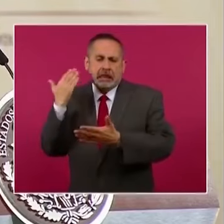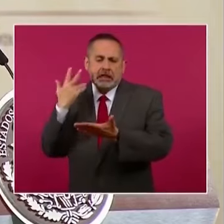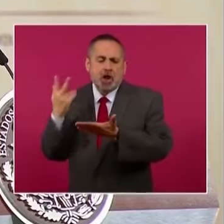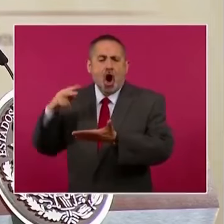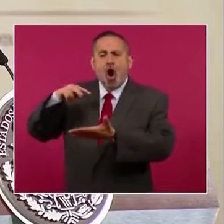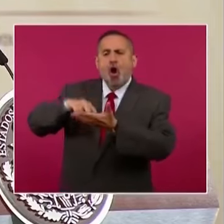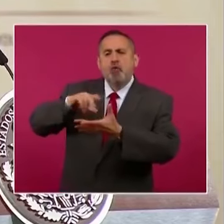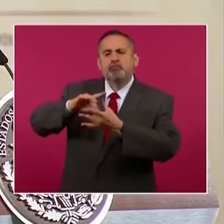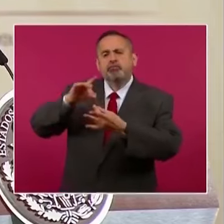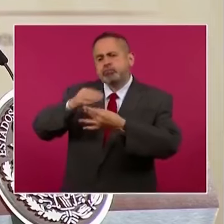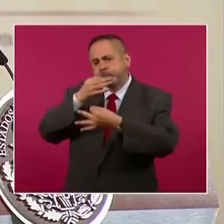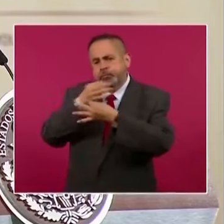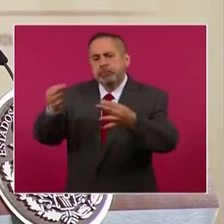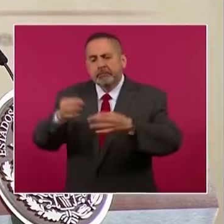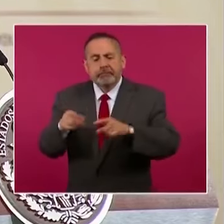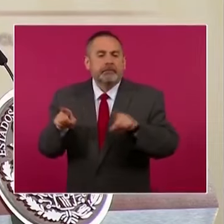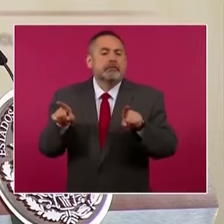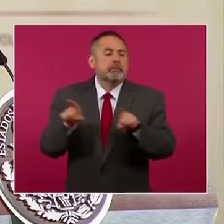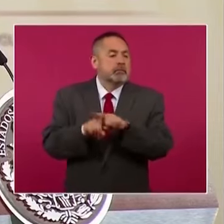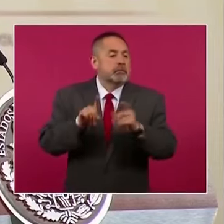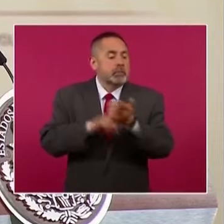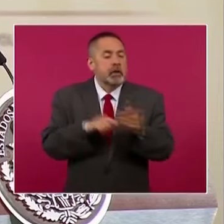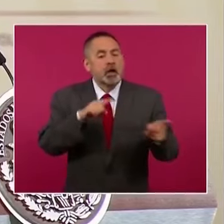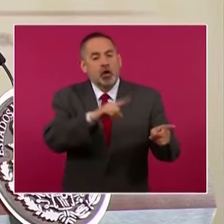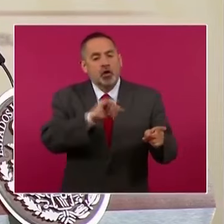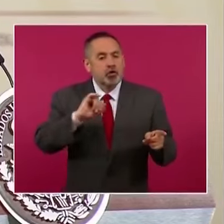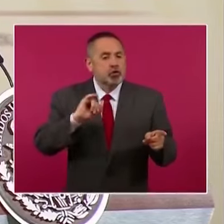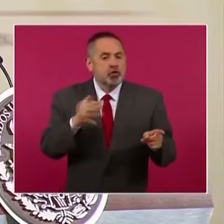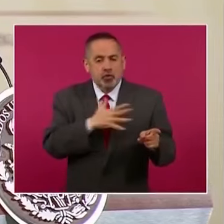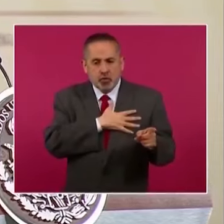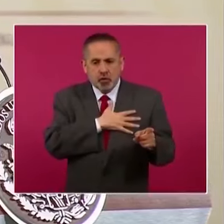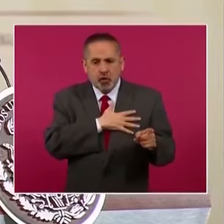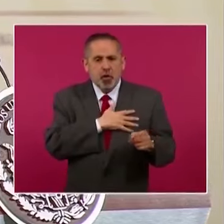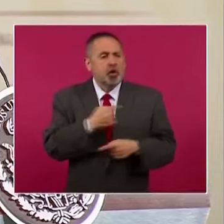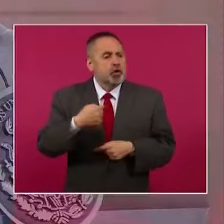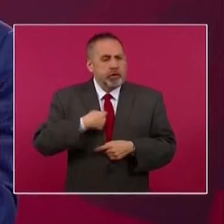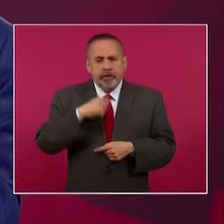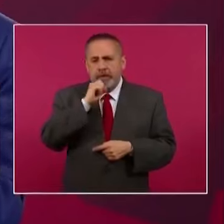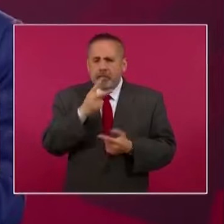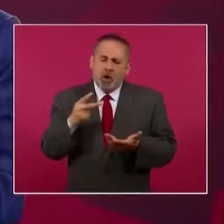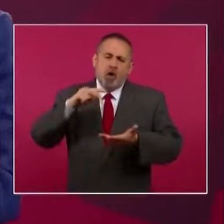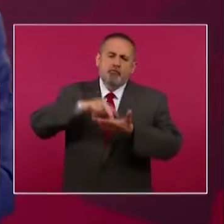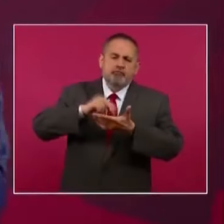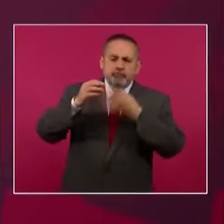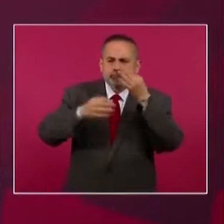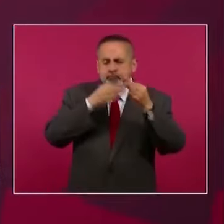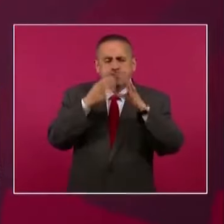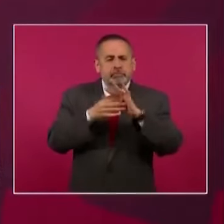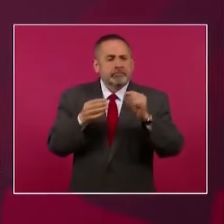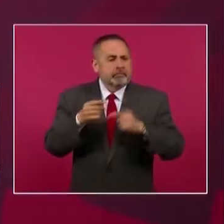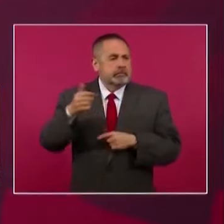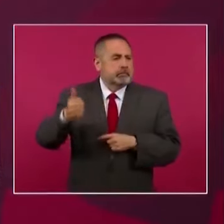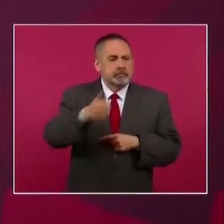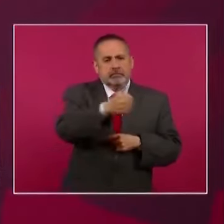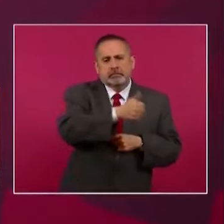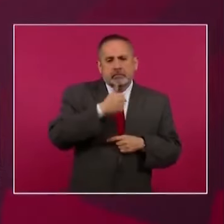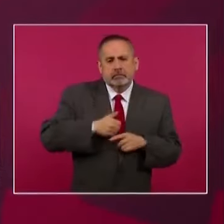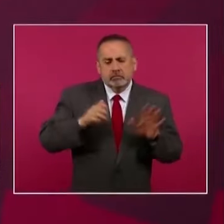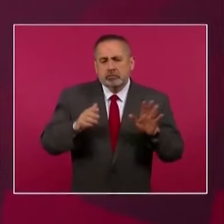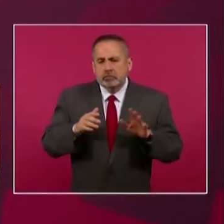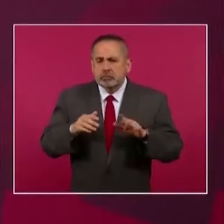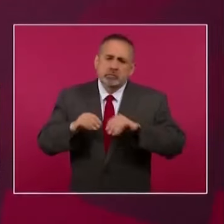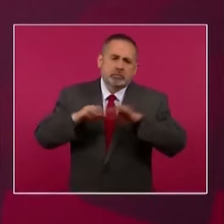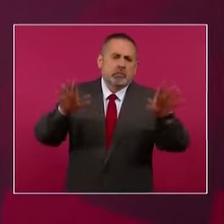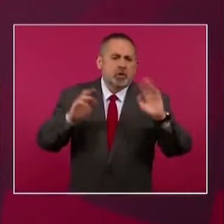a la medianoche Obrador deja un legado complicado como el presidente más popular de México en décadas sus partidarios lo defienden por